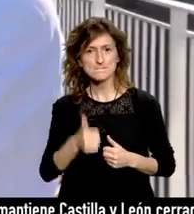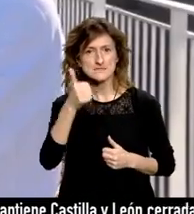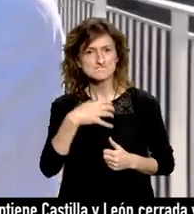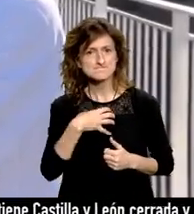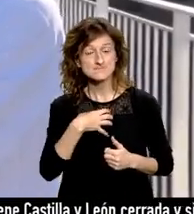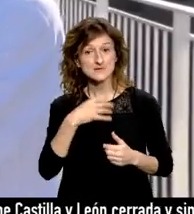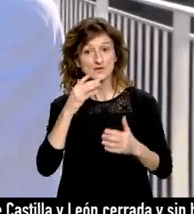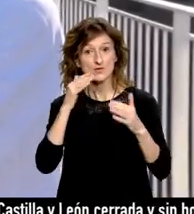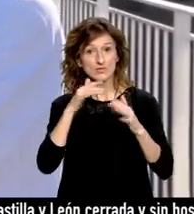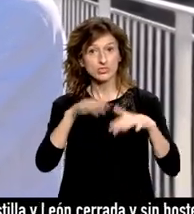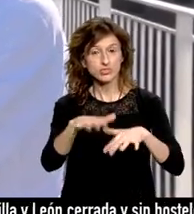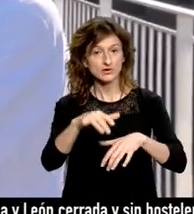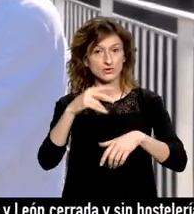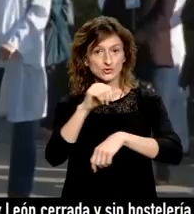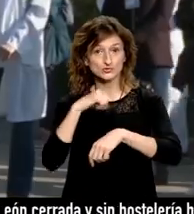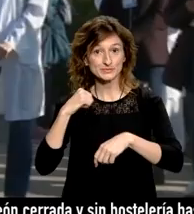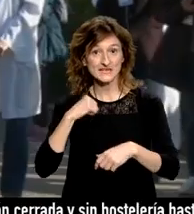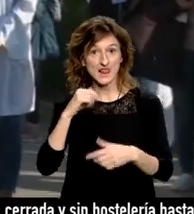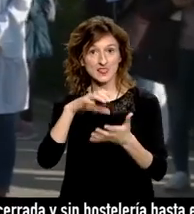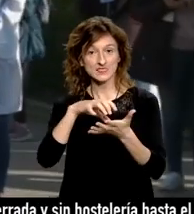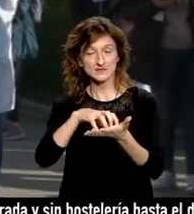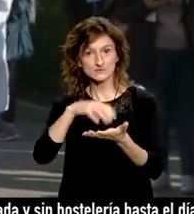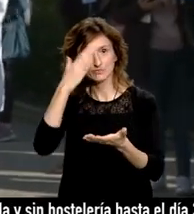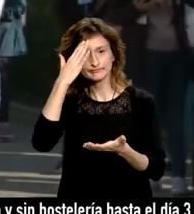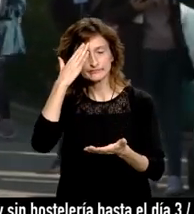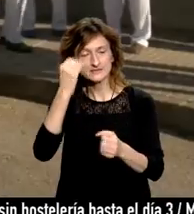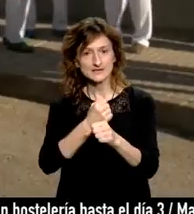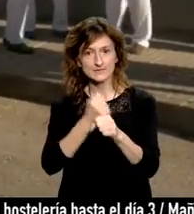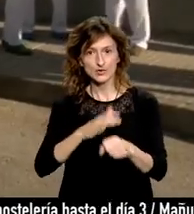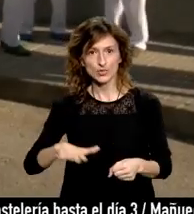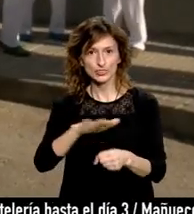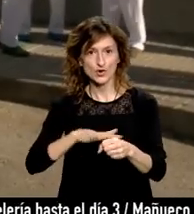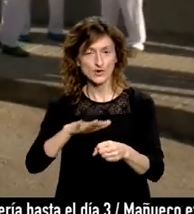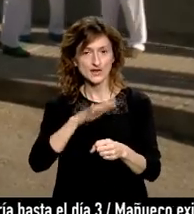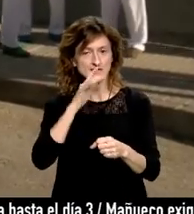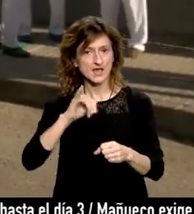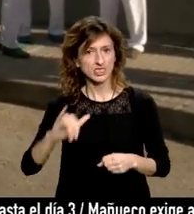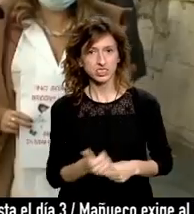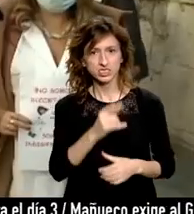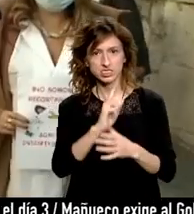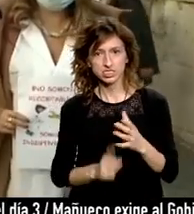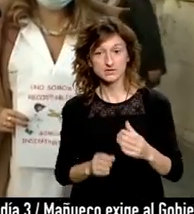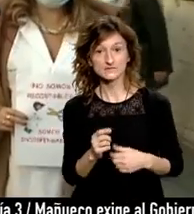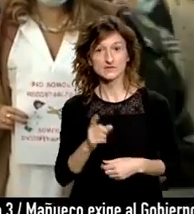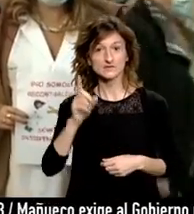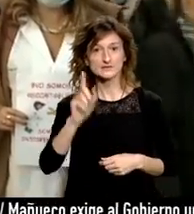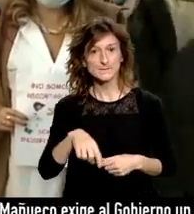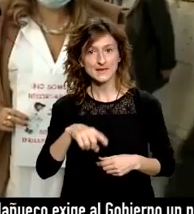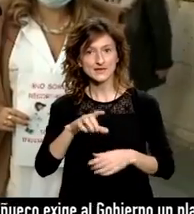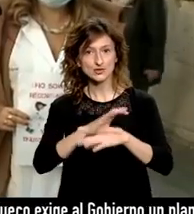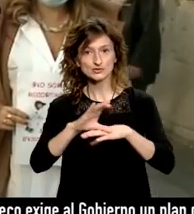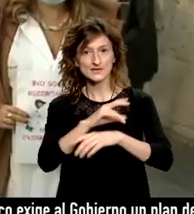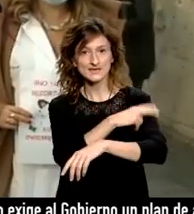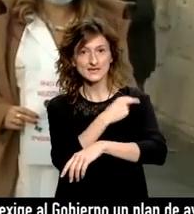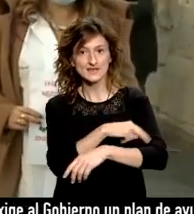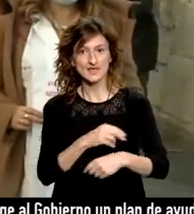más. Se han concentrado en hospitales y centros de salud, en sus lugares de trabajo, donde están exhaustos, pero también en la